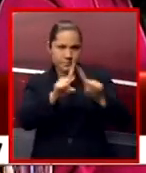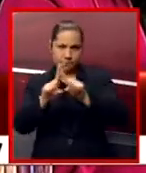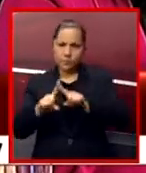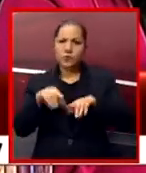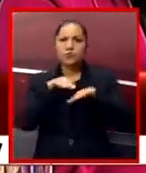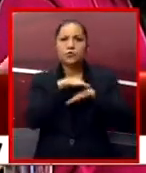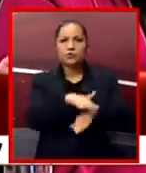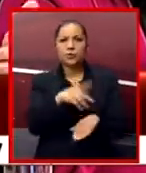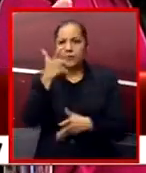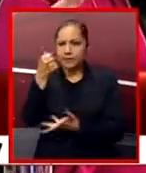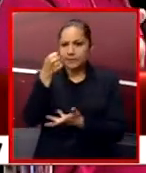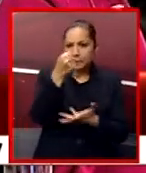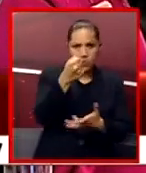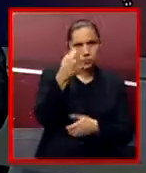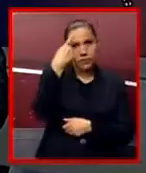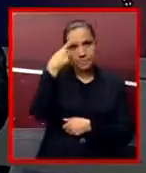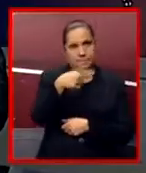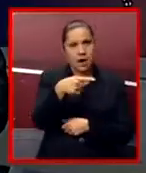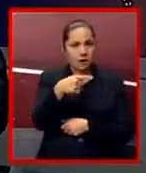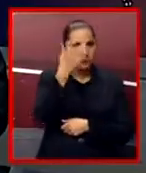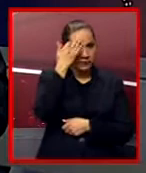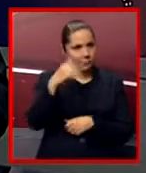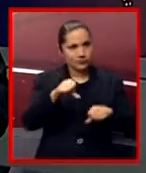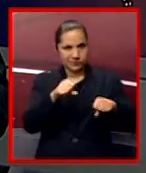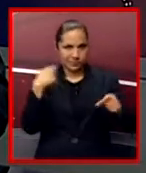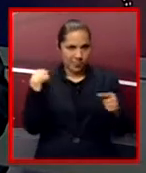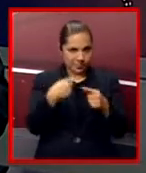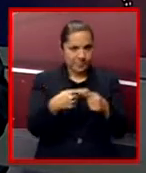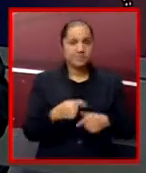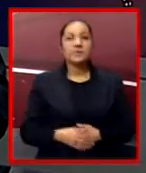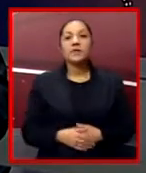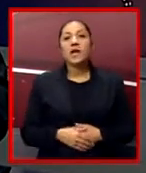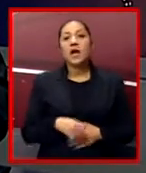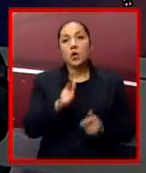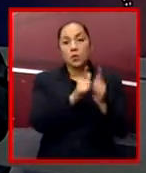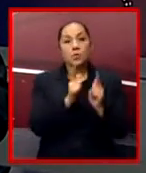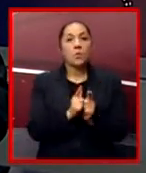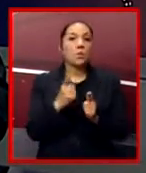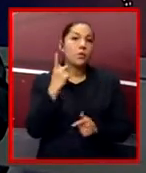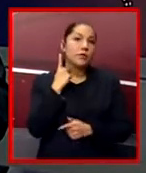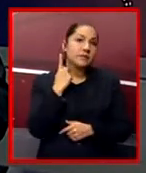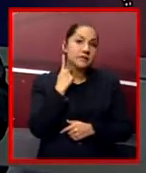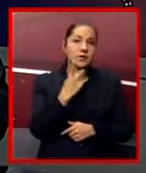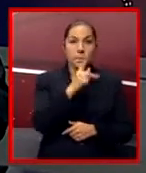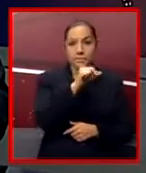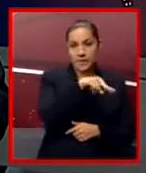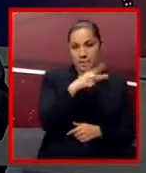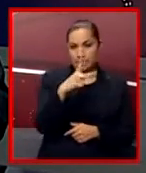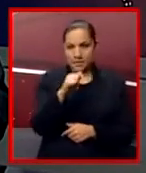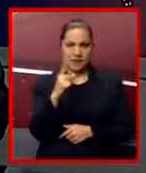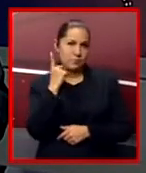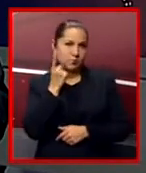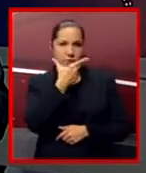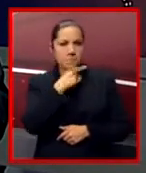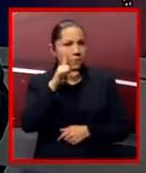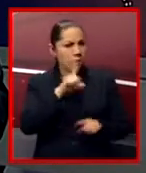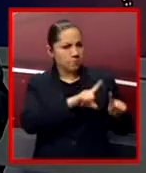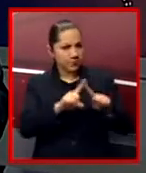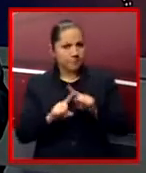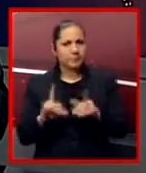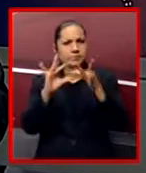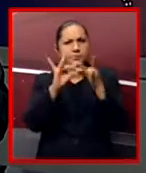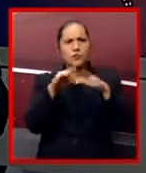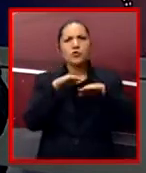destinados al sismo. Por su parte, los legisladores de los grupos parlamentarios del PAN y el PT hicieron comentarios respecto